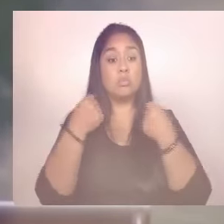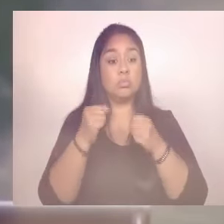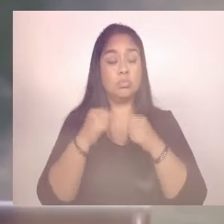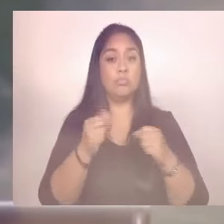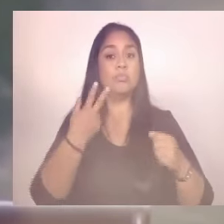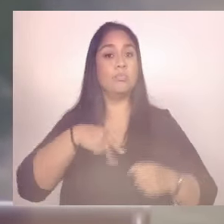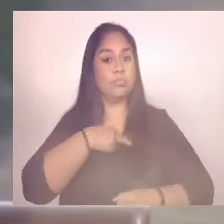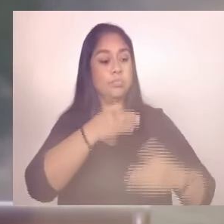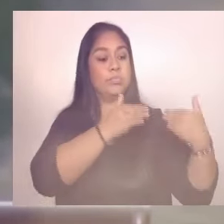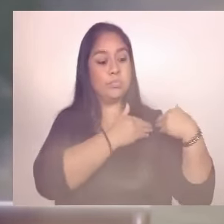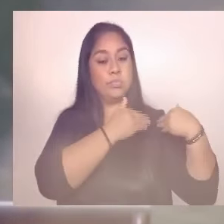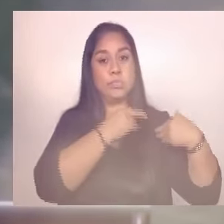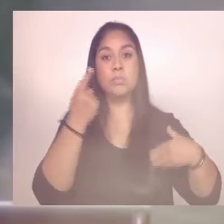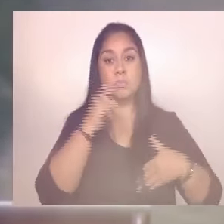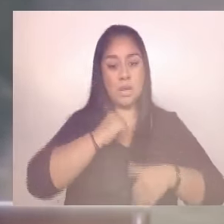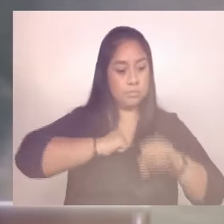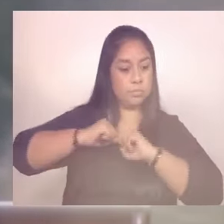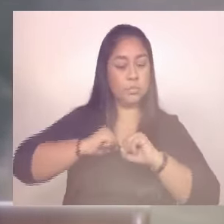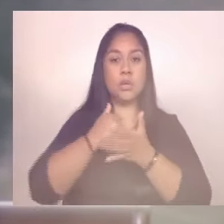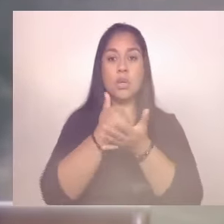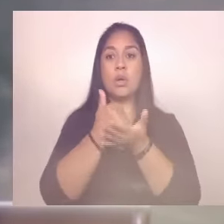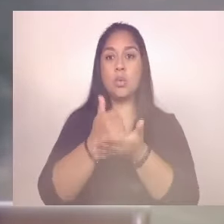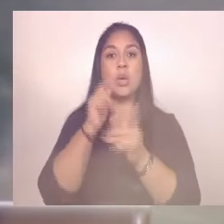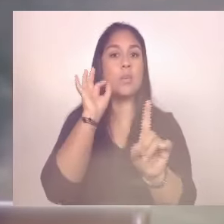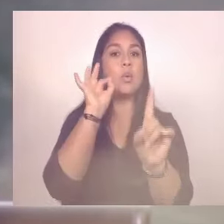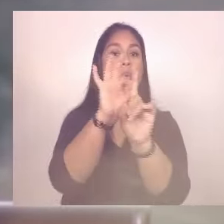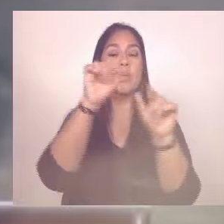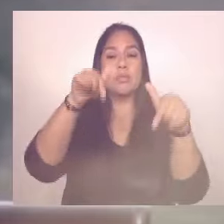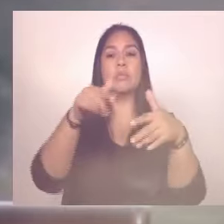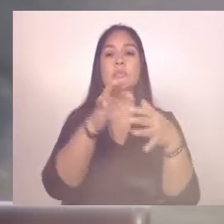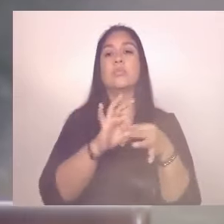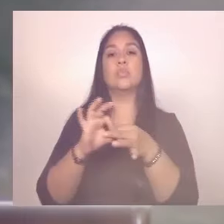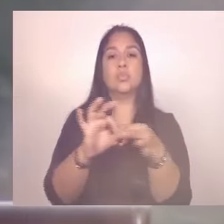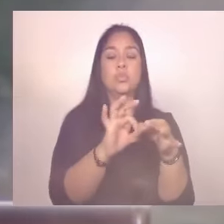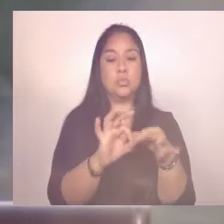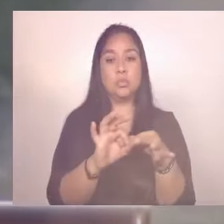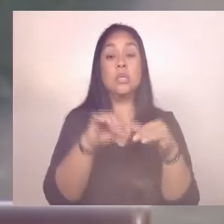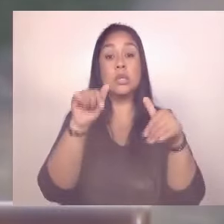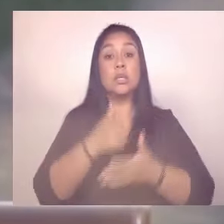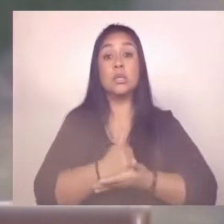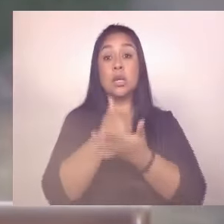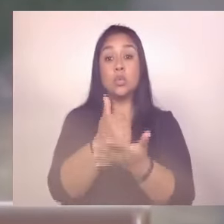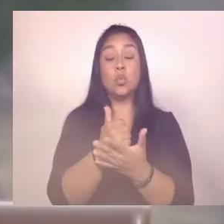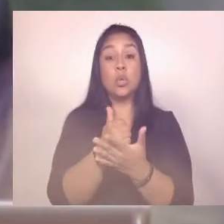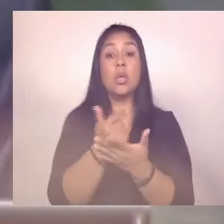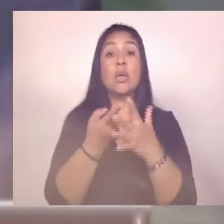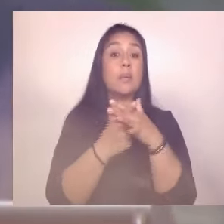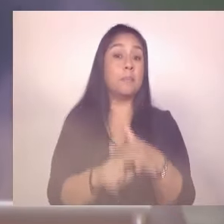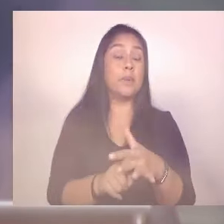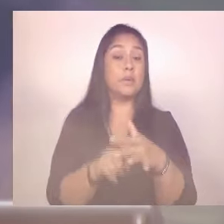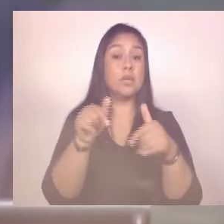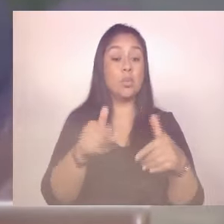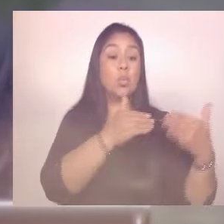Estamos haciendo lo que nos corresponde para contribuir a los fines de esta organización. Y esta contribución nace de